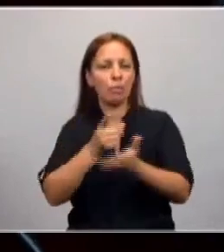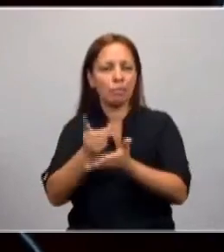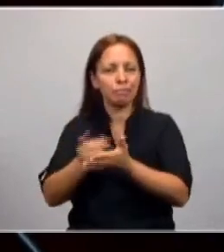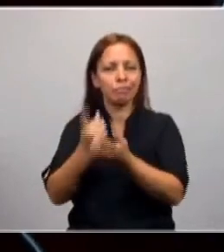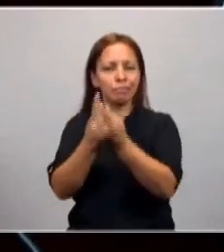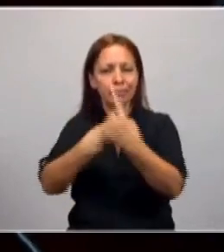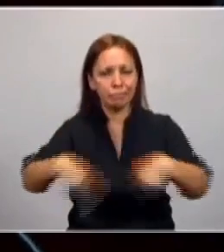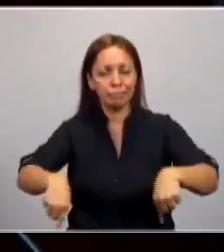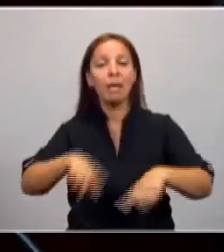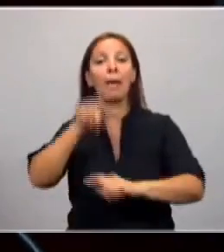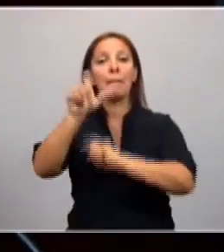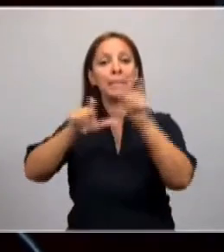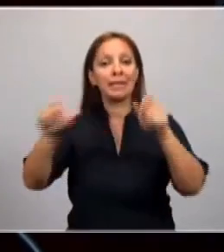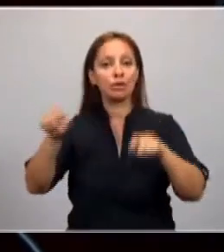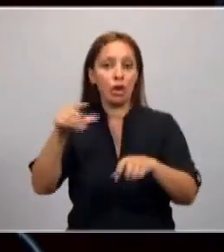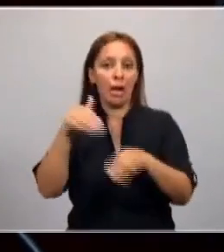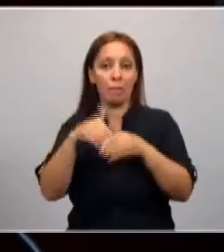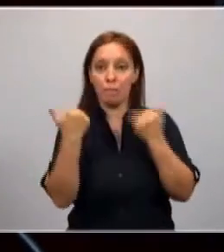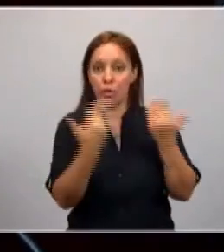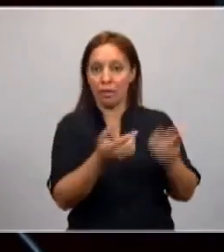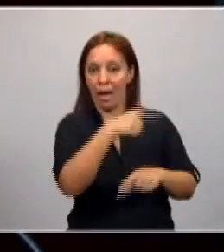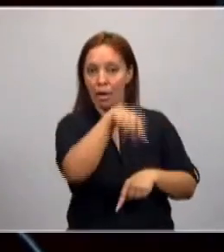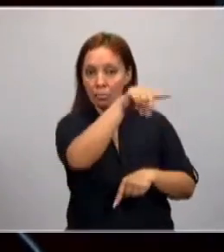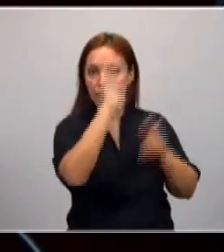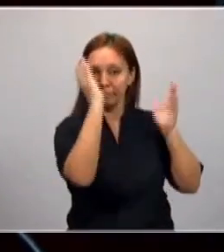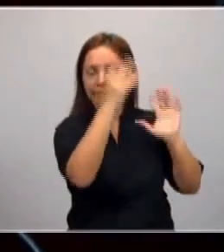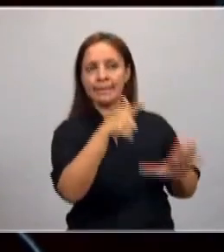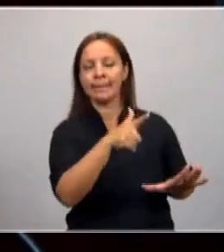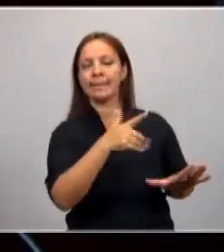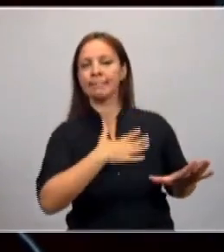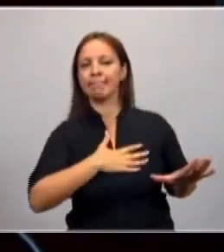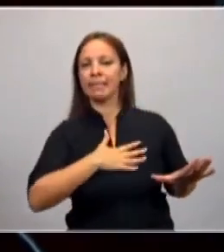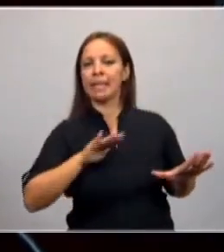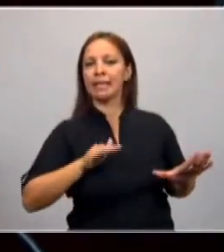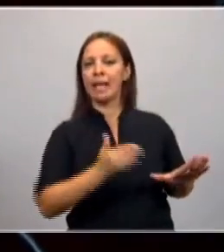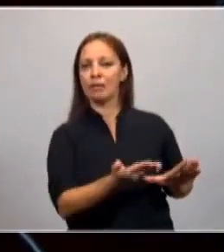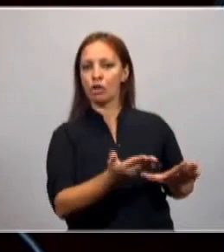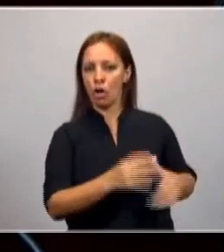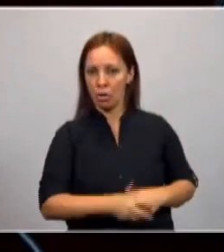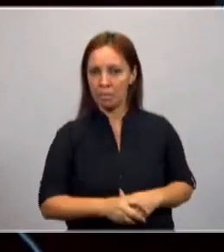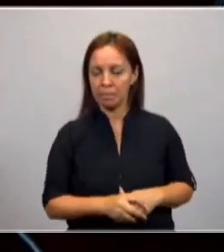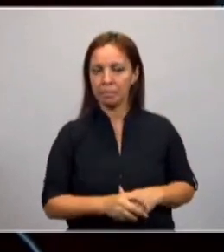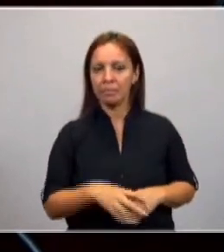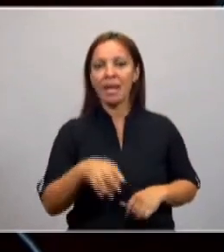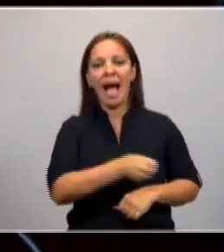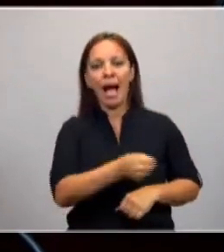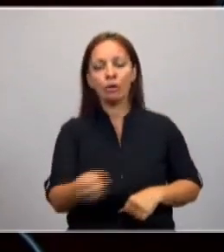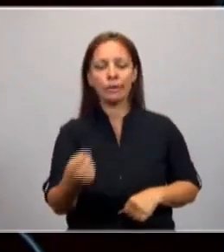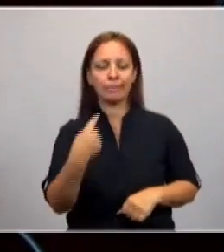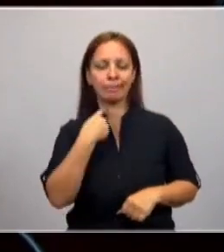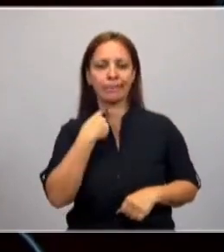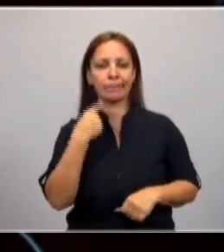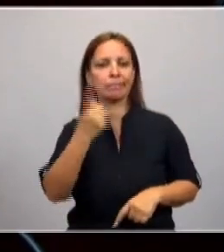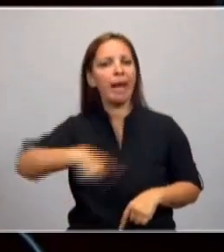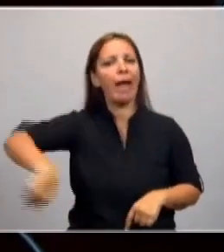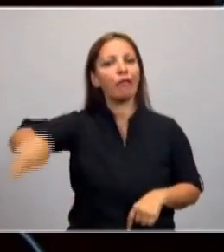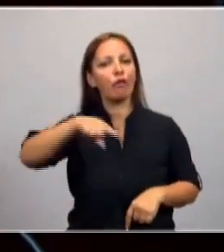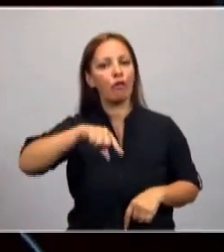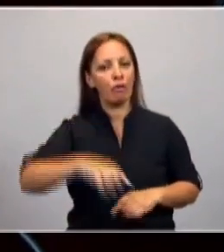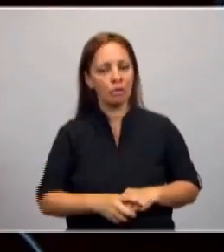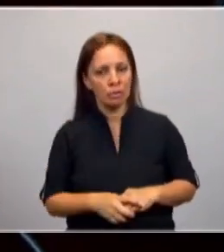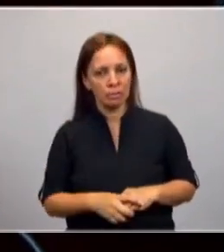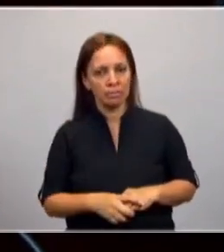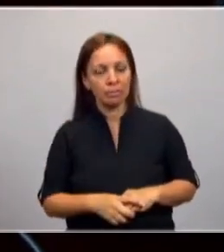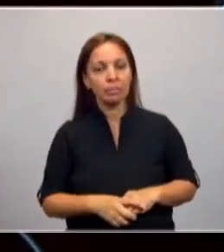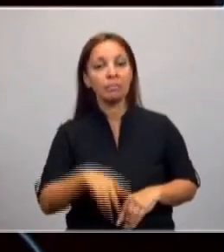los votantes de este gobierno nacional perciben que fueron traicionados. El ajuste era para ellos y era para todos. Y el